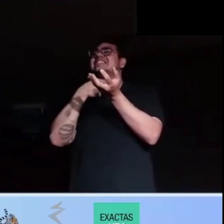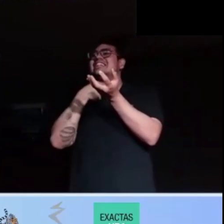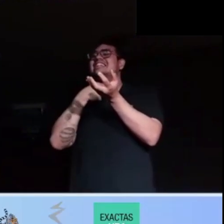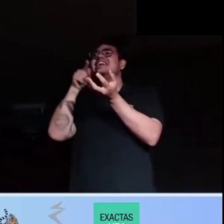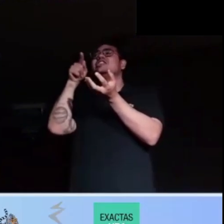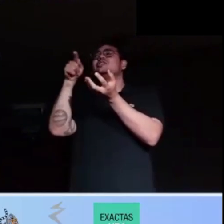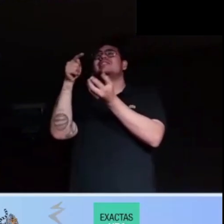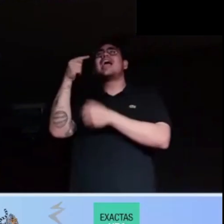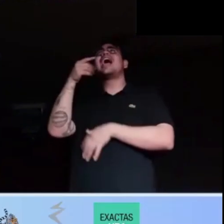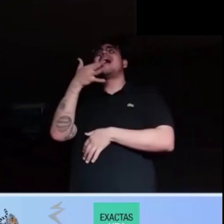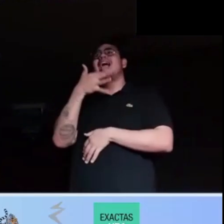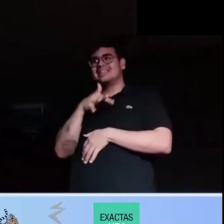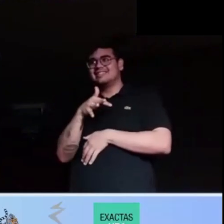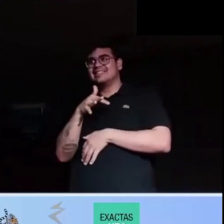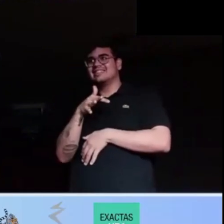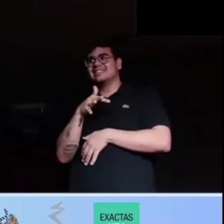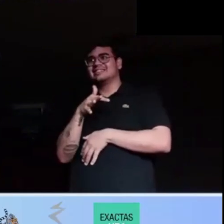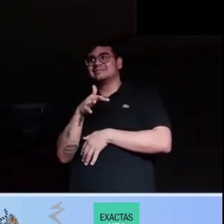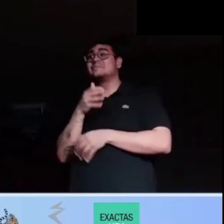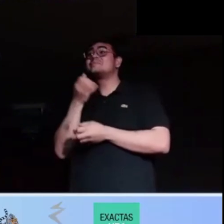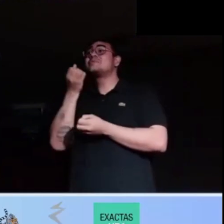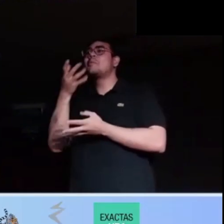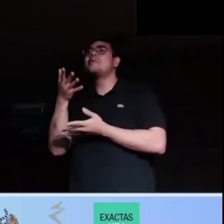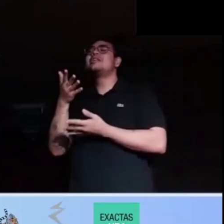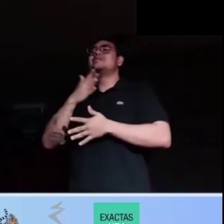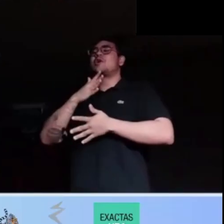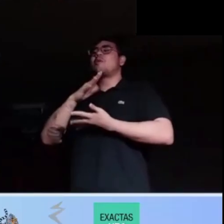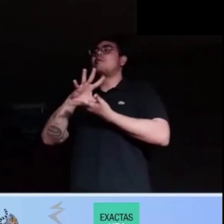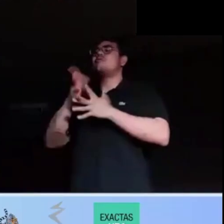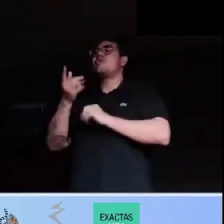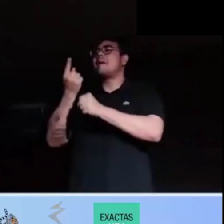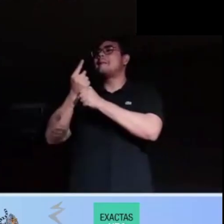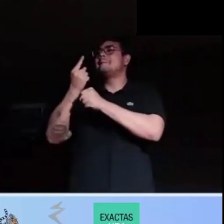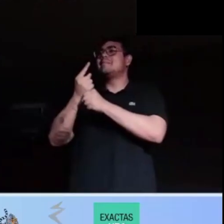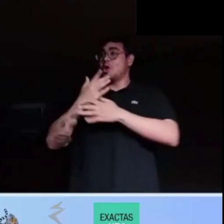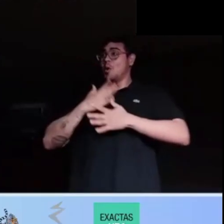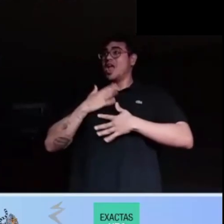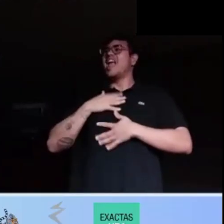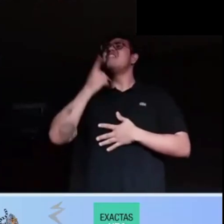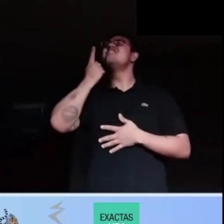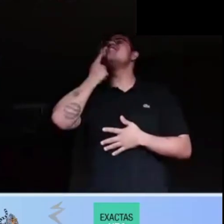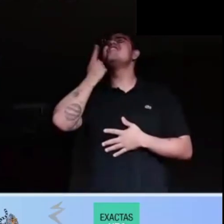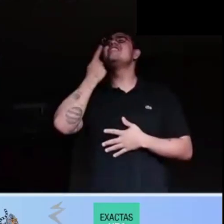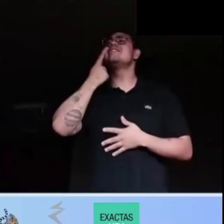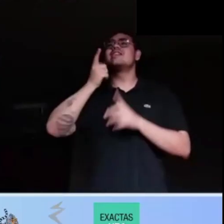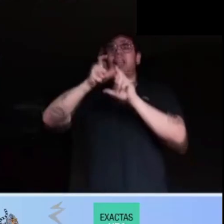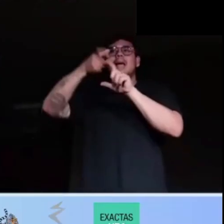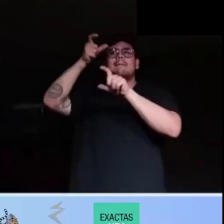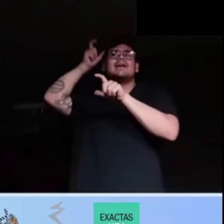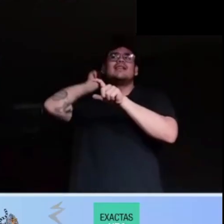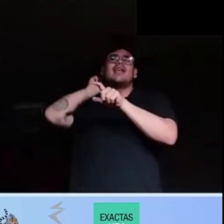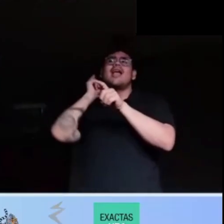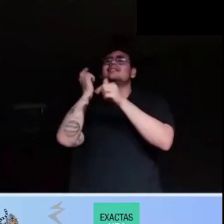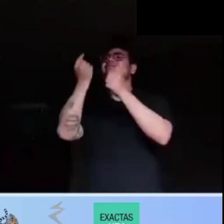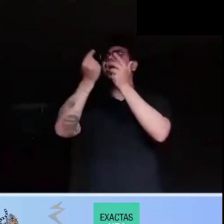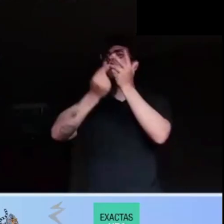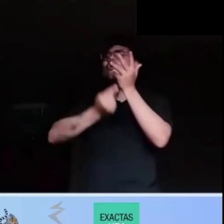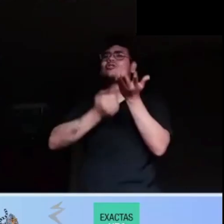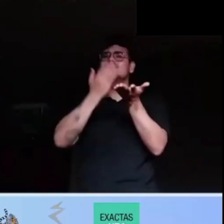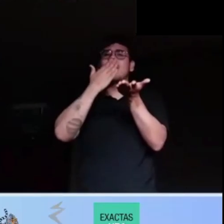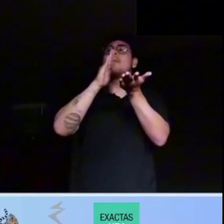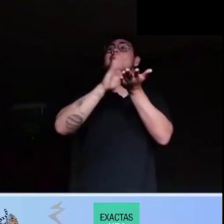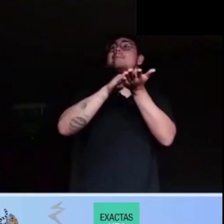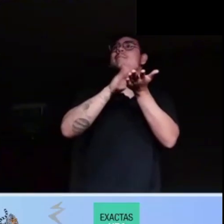a futuro también desde ahí, desde la experiencia personal de estos chicos. Pero insisto, lo que les pasa a este grupo no